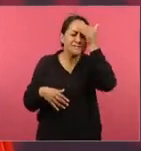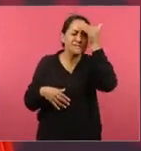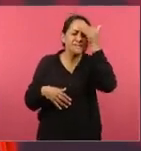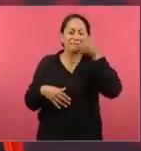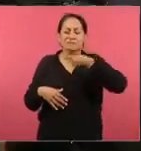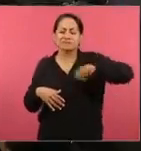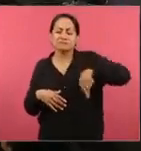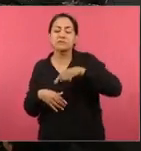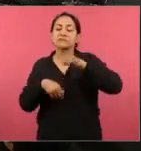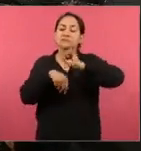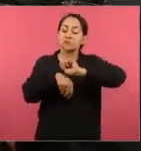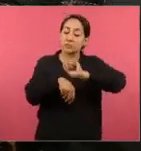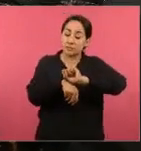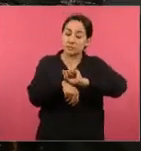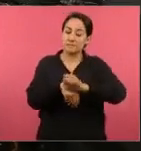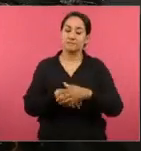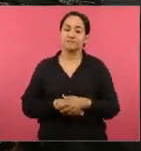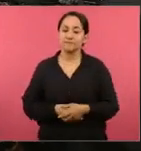¿Sí?